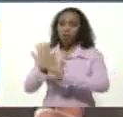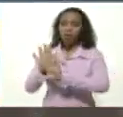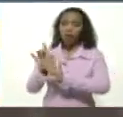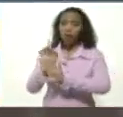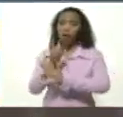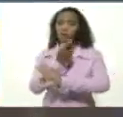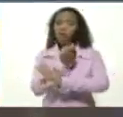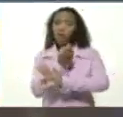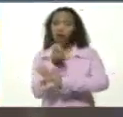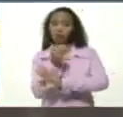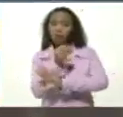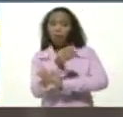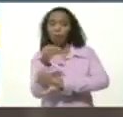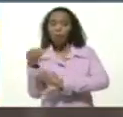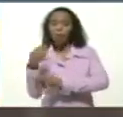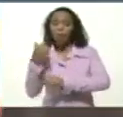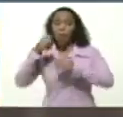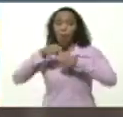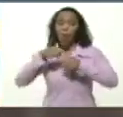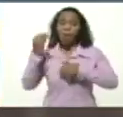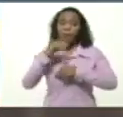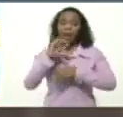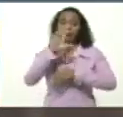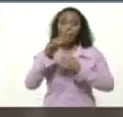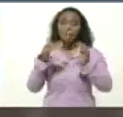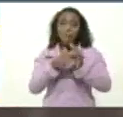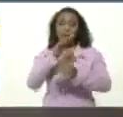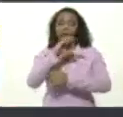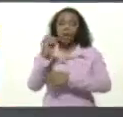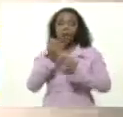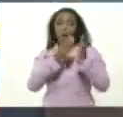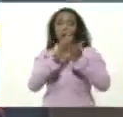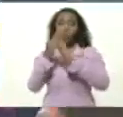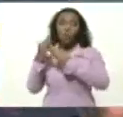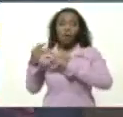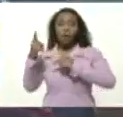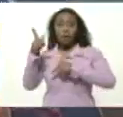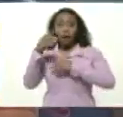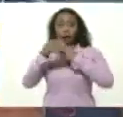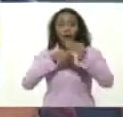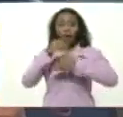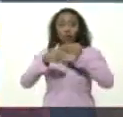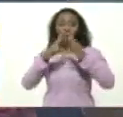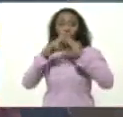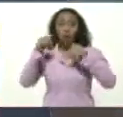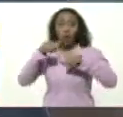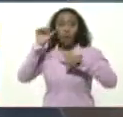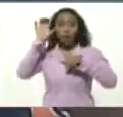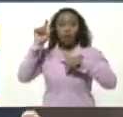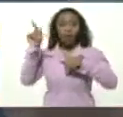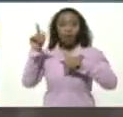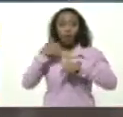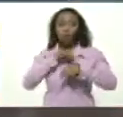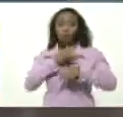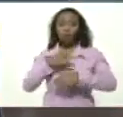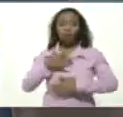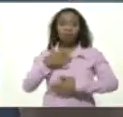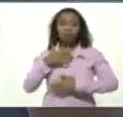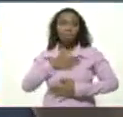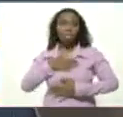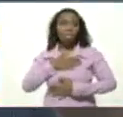falta por hacer. Y si bien hoy son más de 3.500 comunas que se han consolidado a todo el país, nosotros no nos sentimos